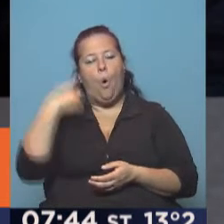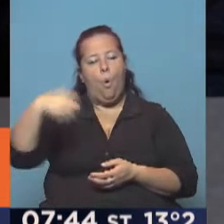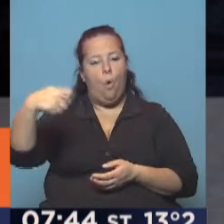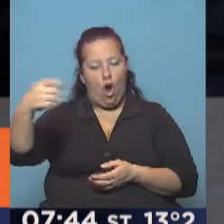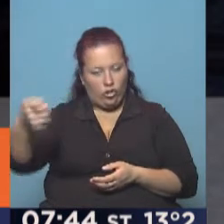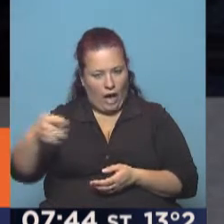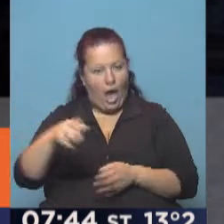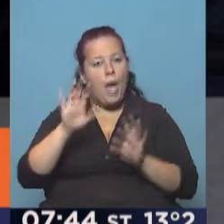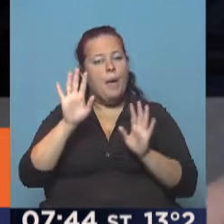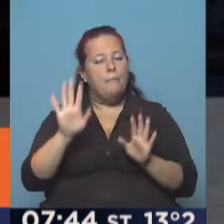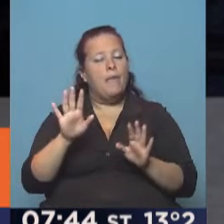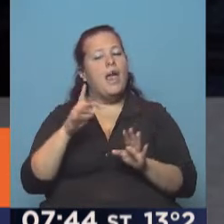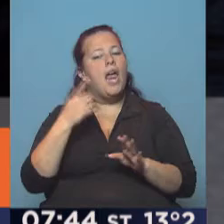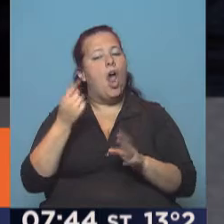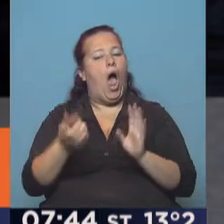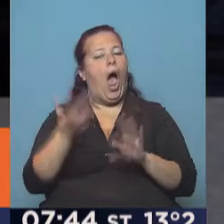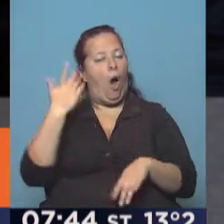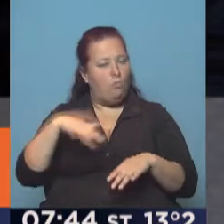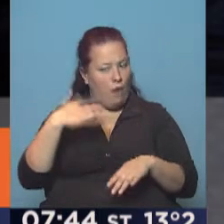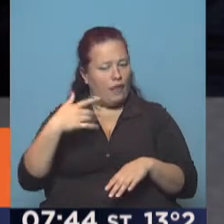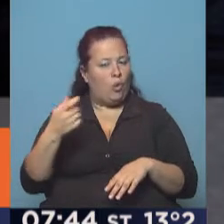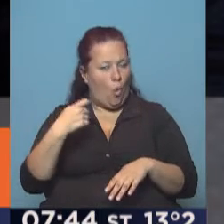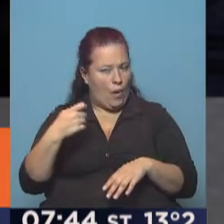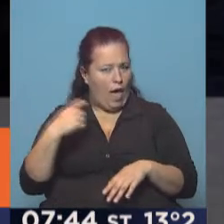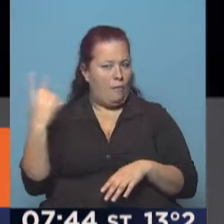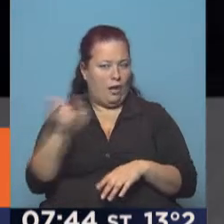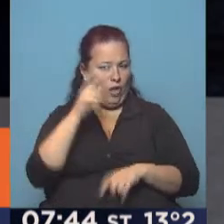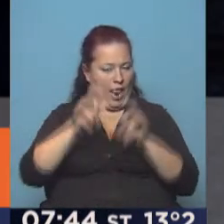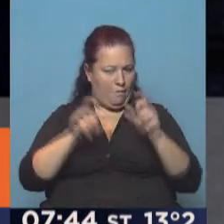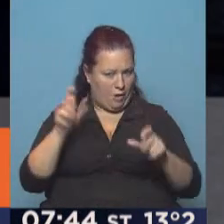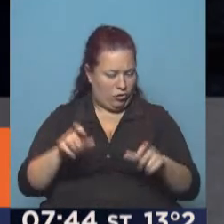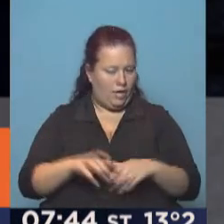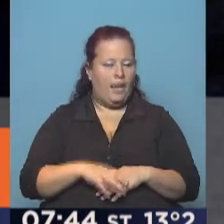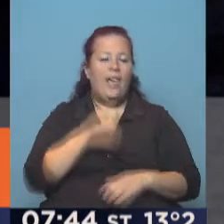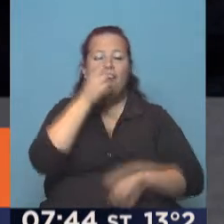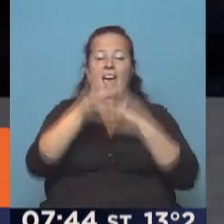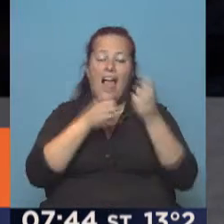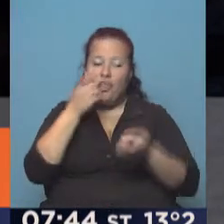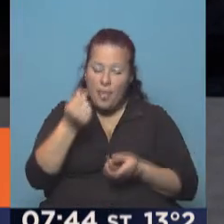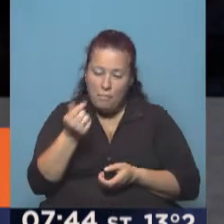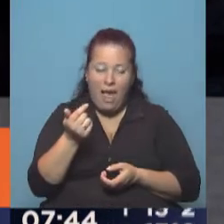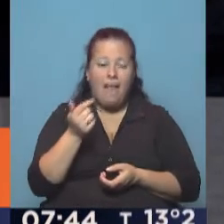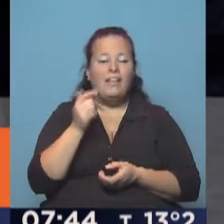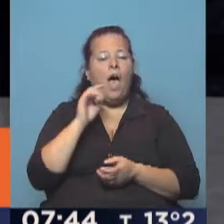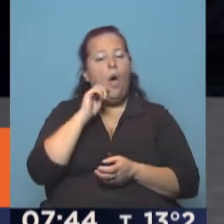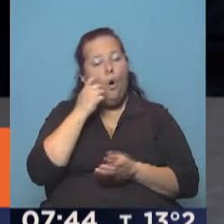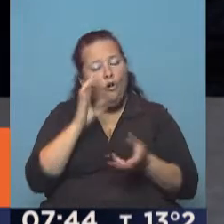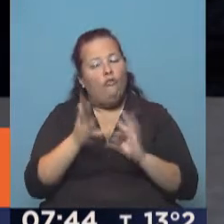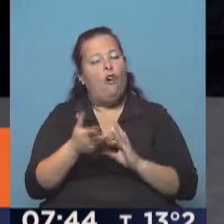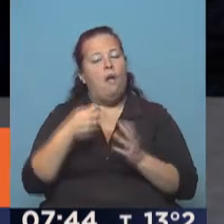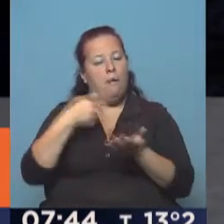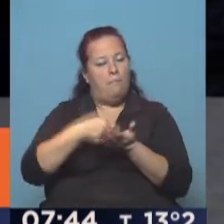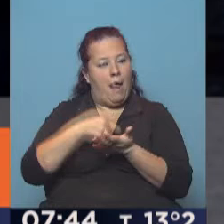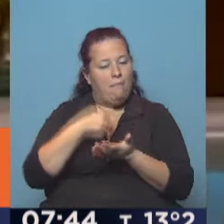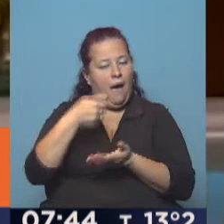cuotas, pero va a significar un aumento importante de las jubilaciones para toda esta gente. El blanqueo de capitales en una buena medida va a